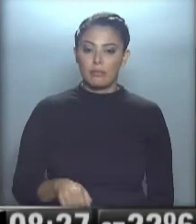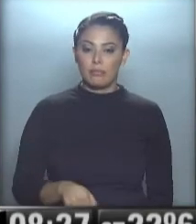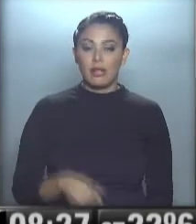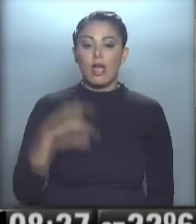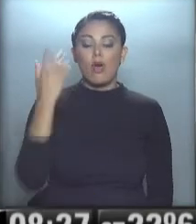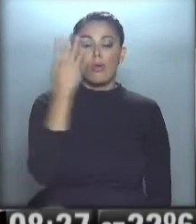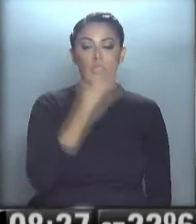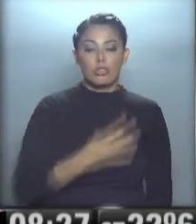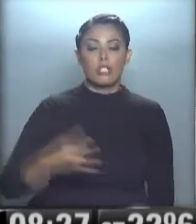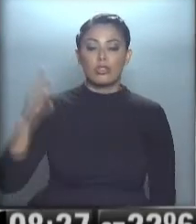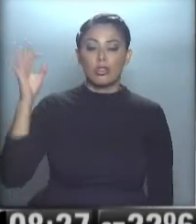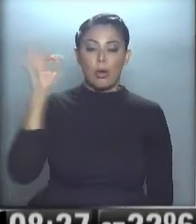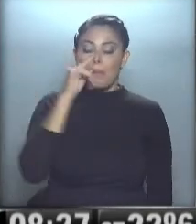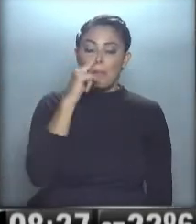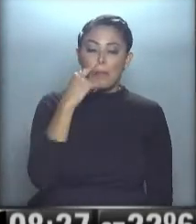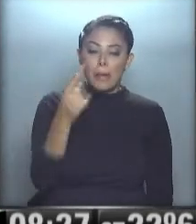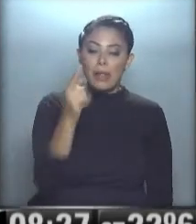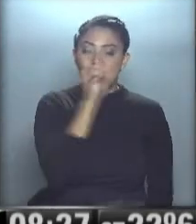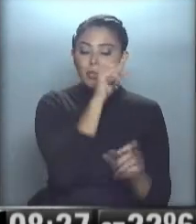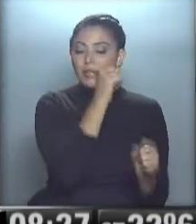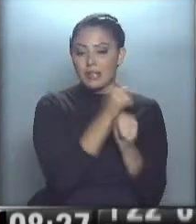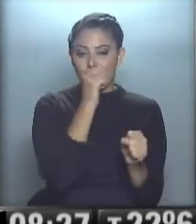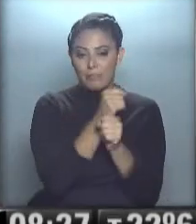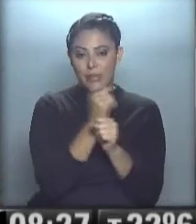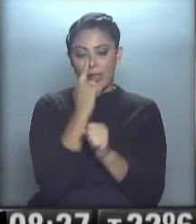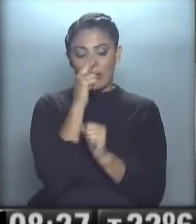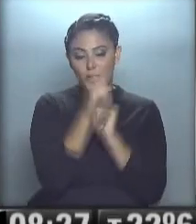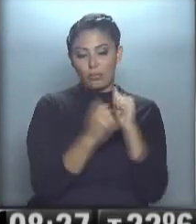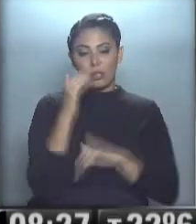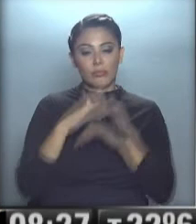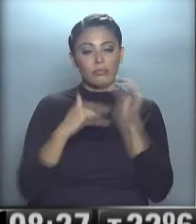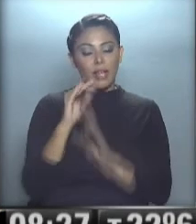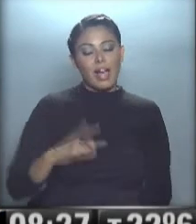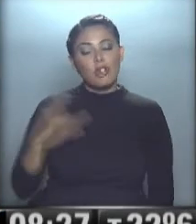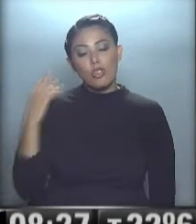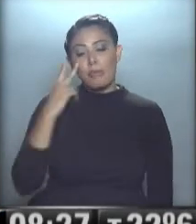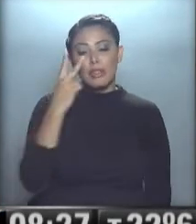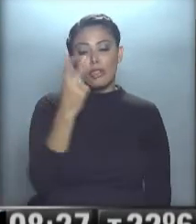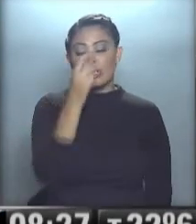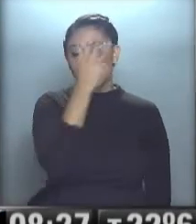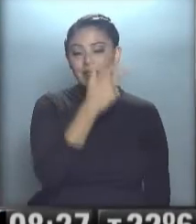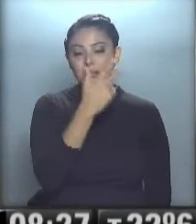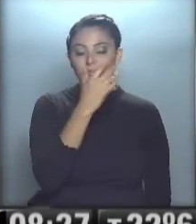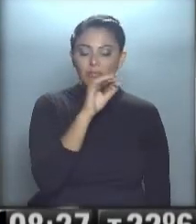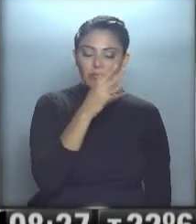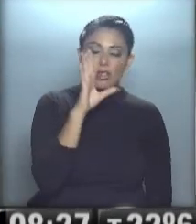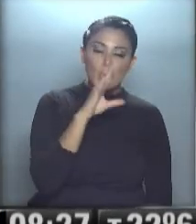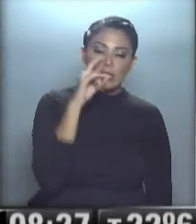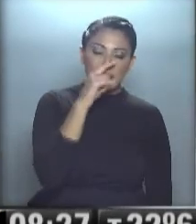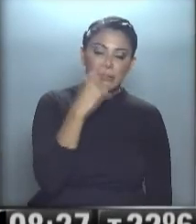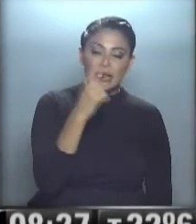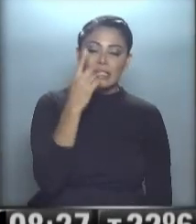de 400.000 los trabajadores de la industria de la construcción. En el año 2002 eran entre